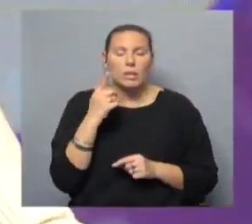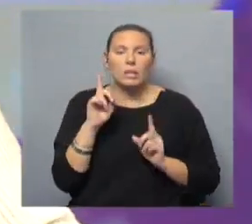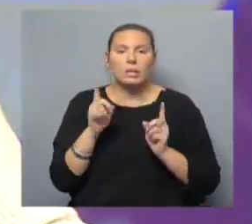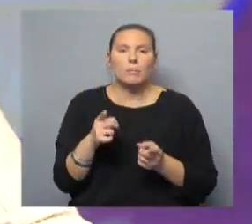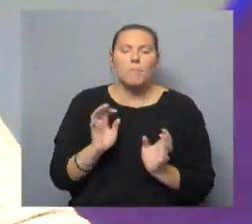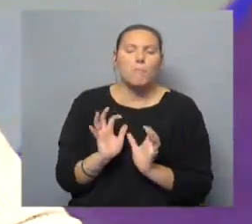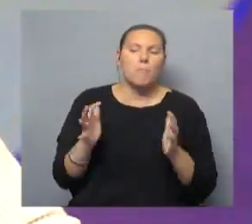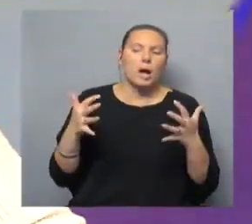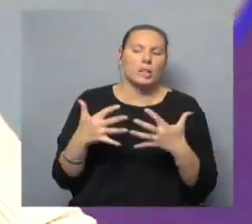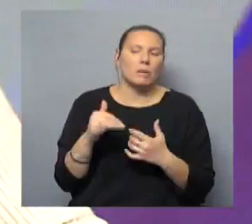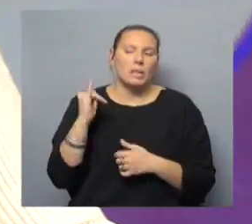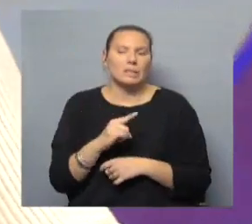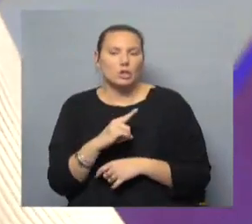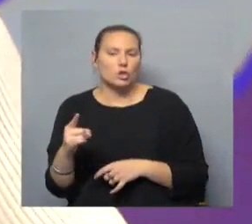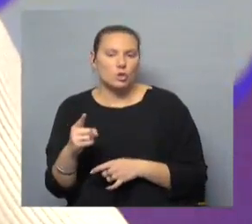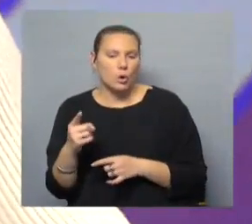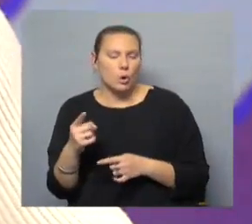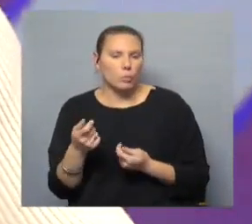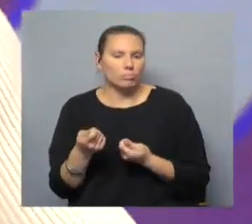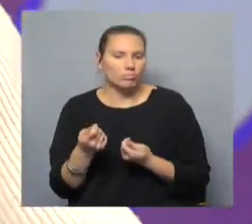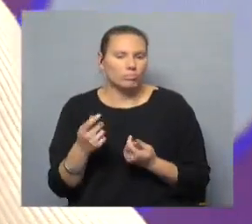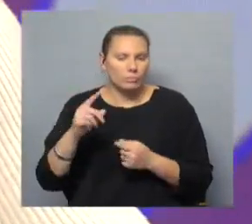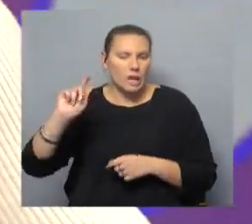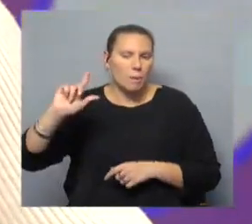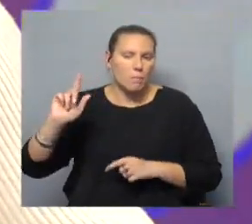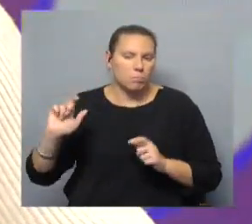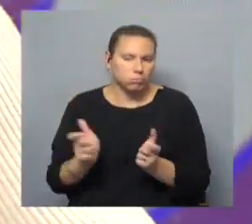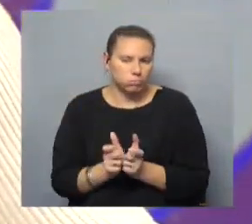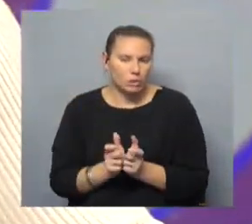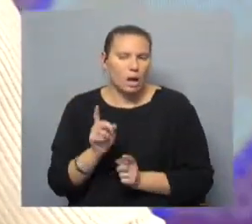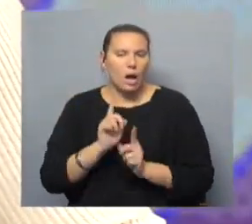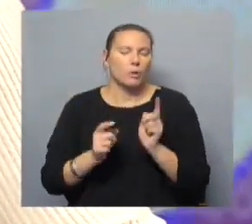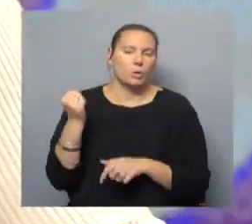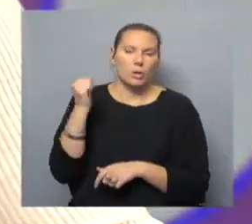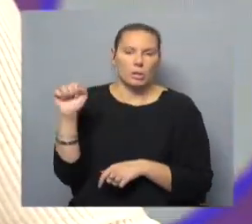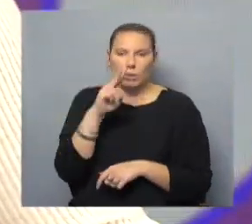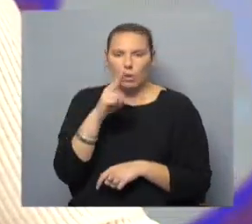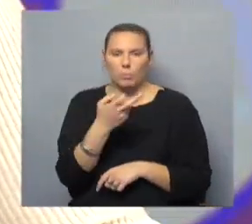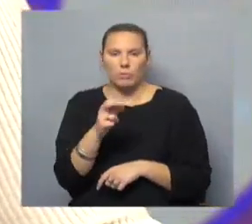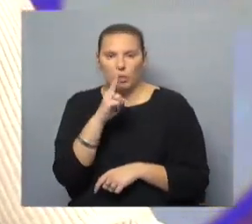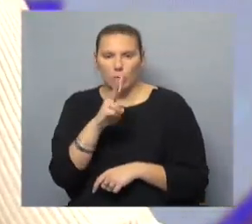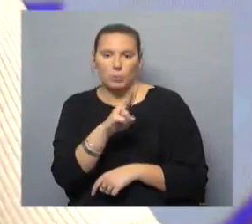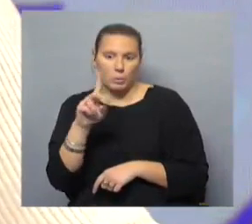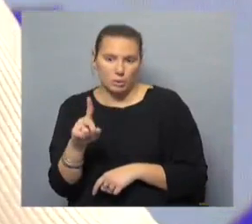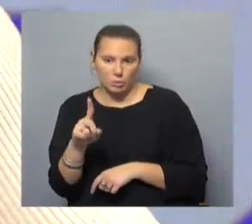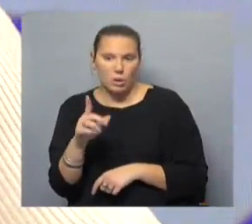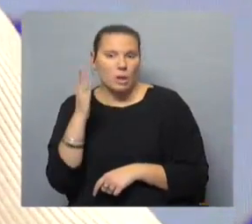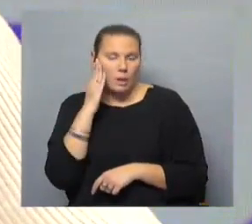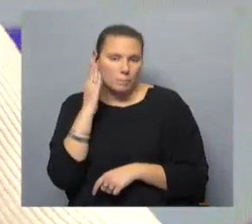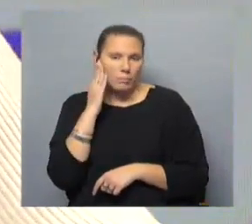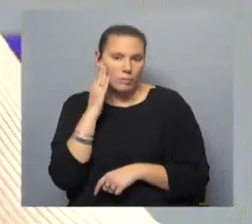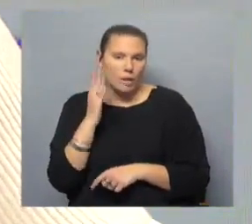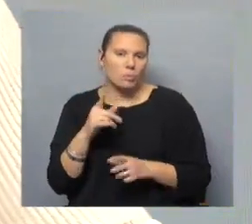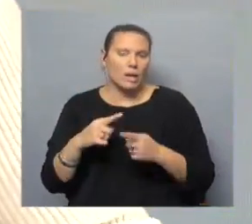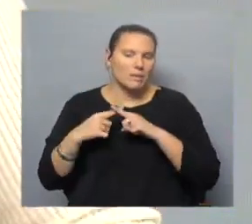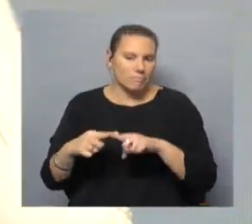la pandemia tuvo o no tuvo que ver con el descenso de algunos delitos en 2020 y 2021. Saben bien que se instaló una